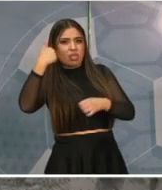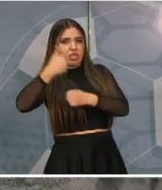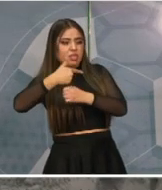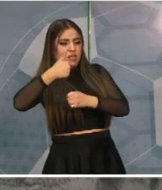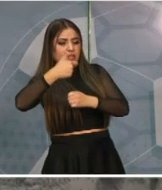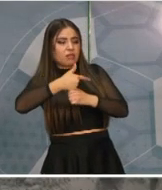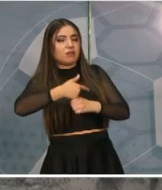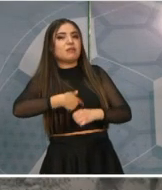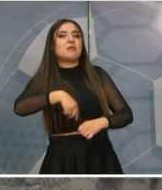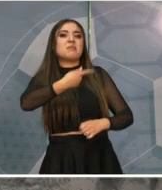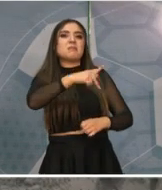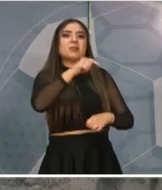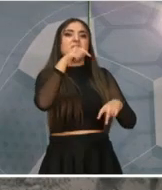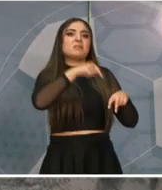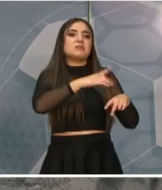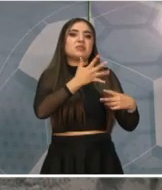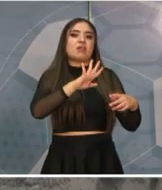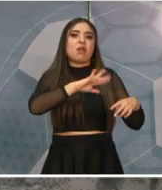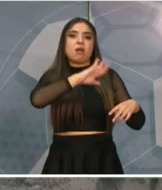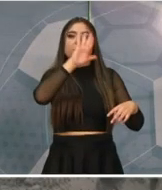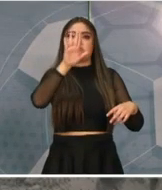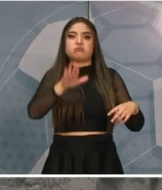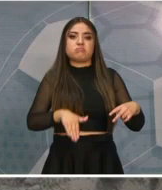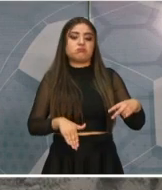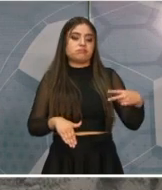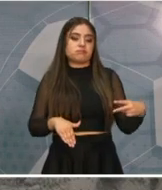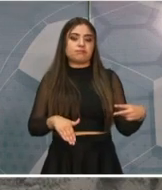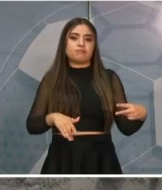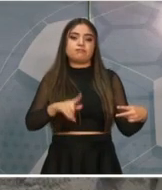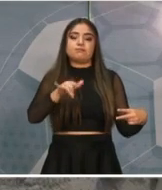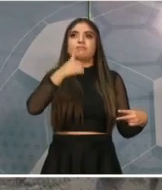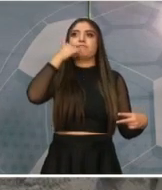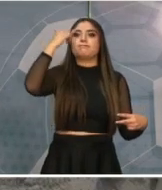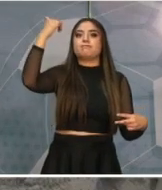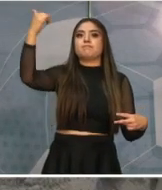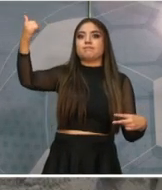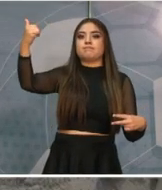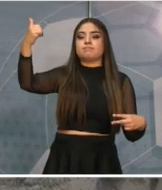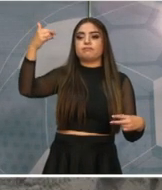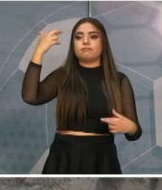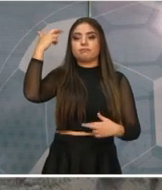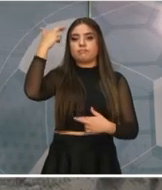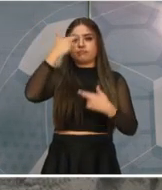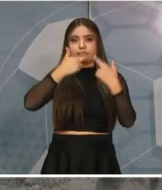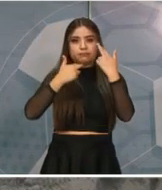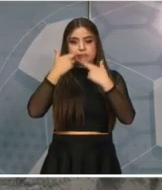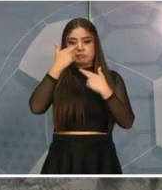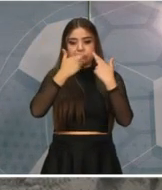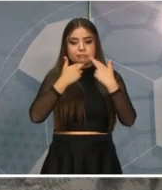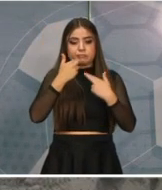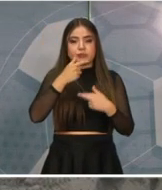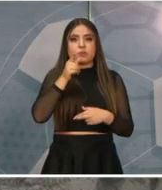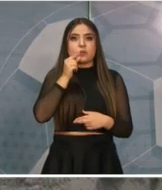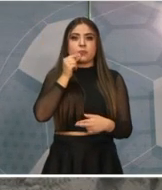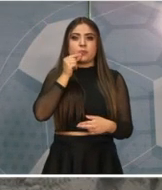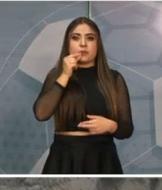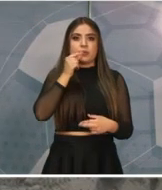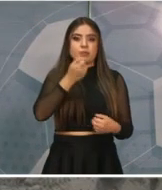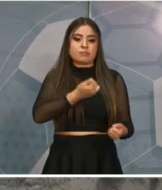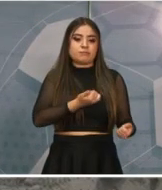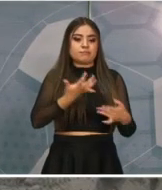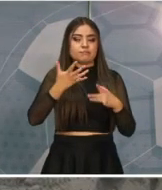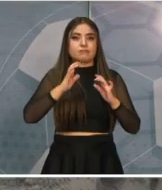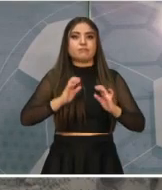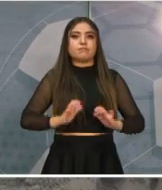signos vitales por lo que fue necesaria la presencia del ministerio público para el levantamiento del cuerpo finalmente el cadáver